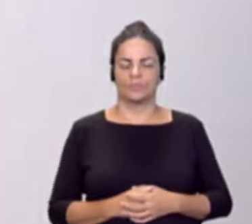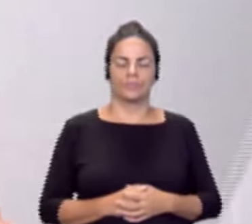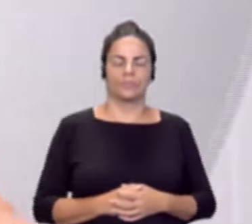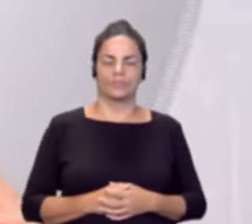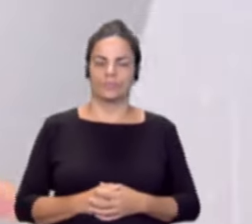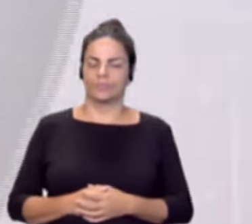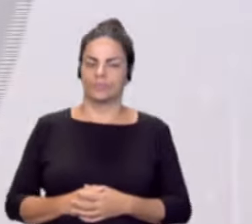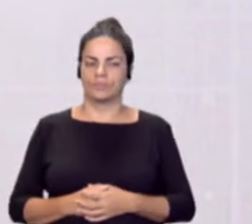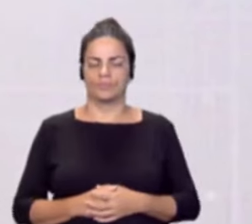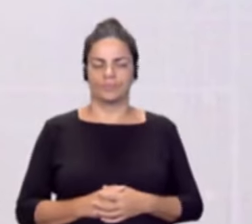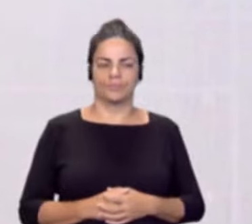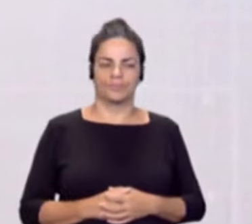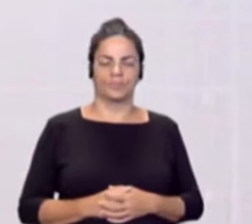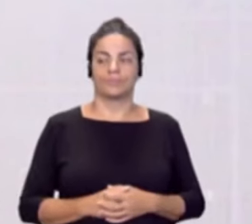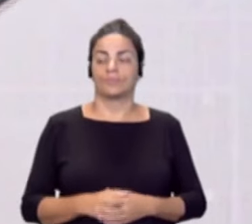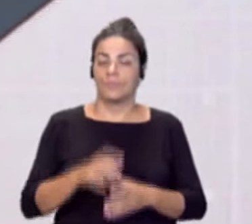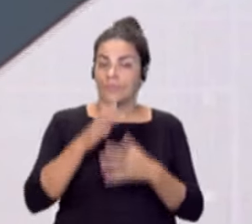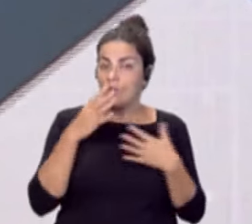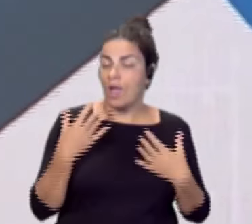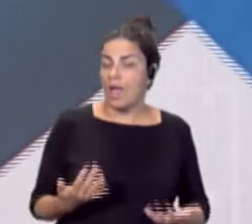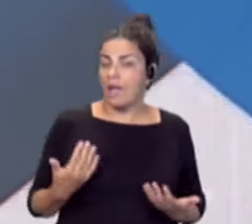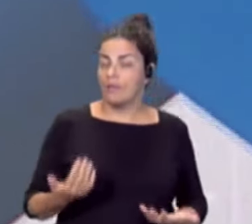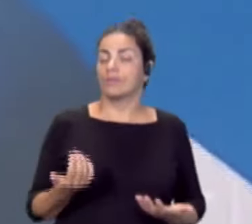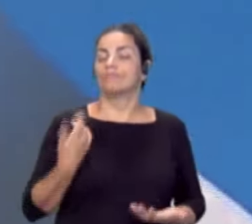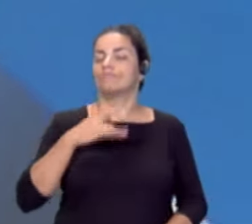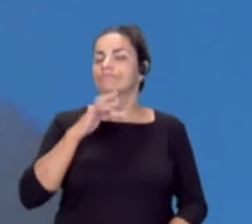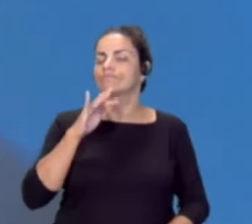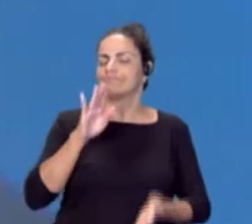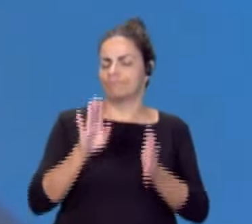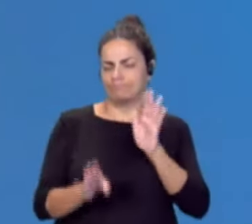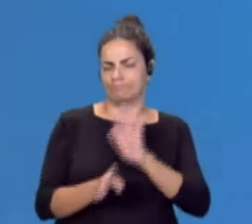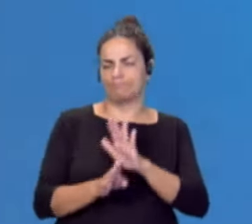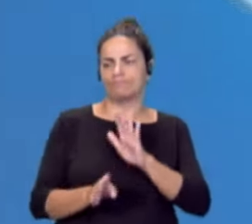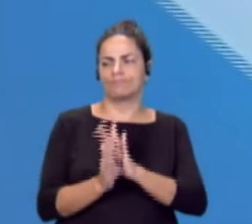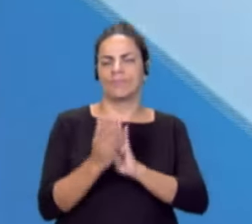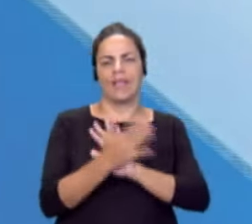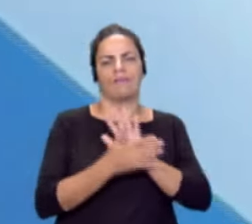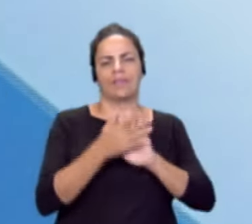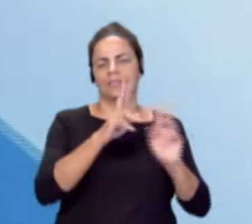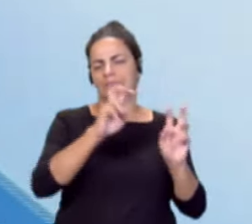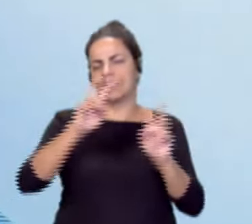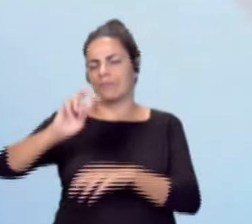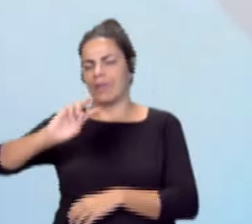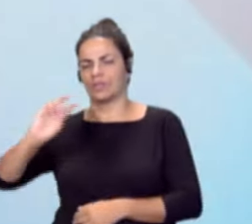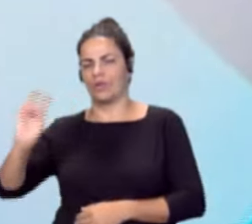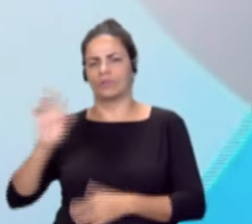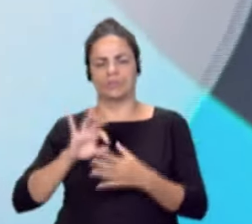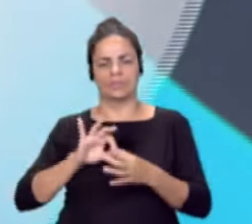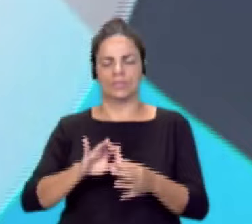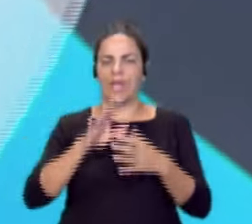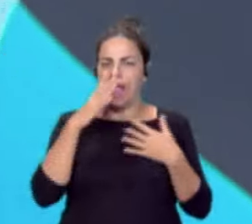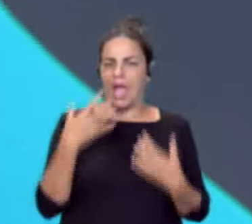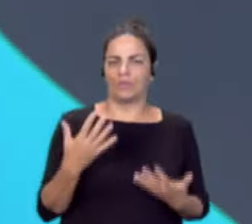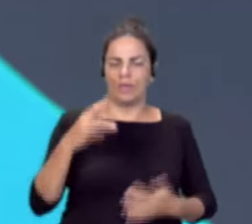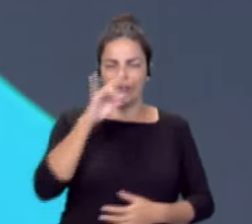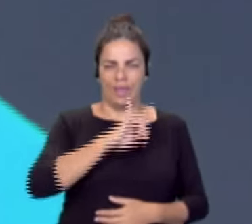Bueno, pues en este punto de la mañana vamos a seguir hablando de otros temas que marcan la actualidad en el